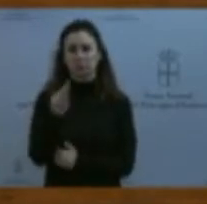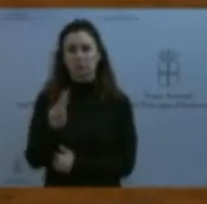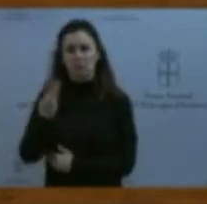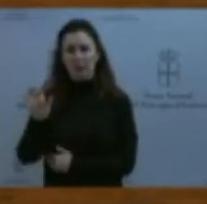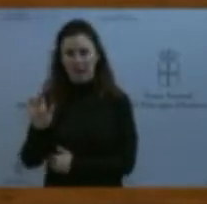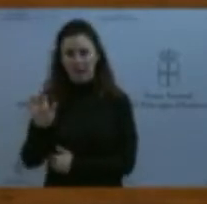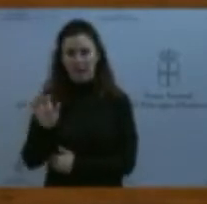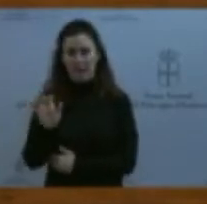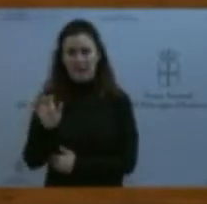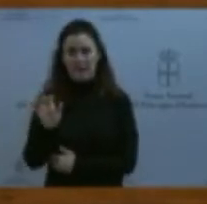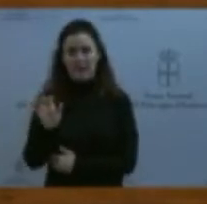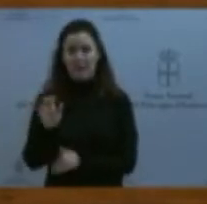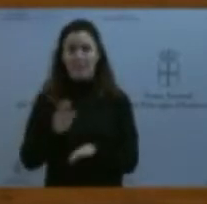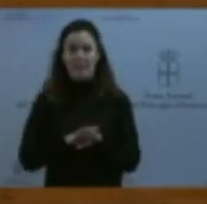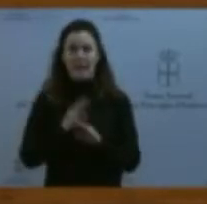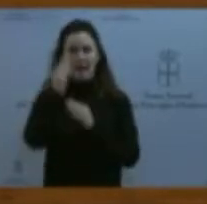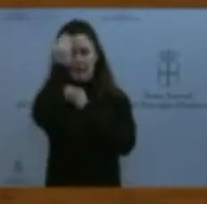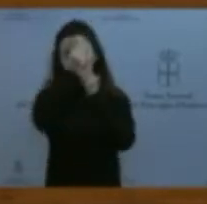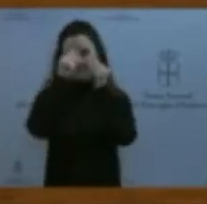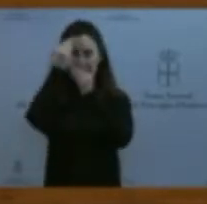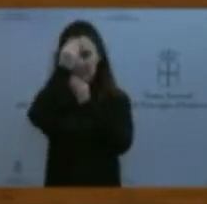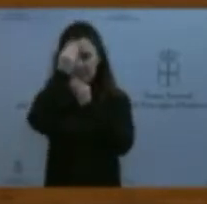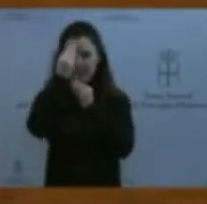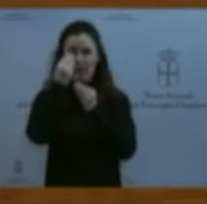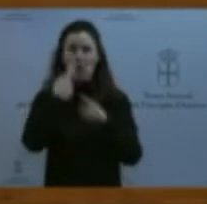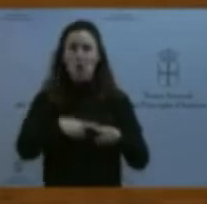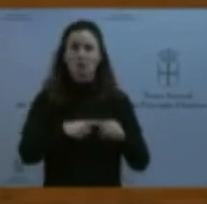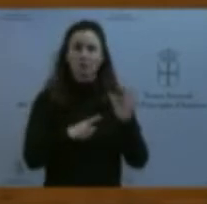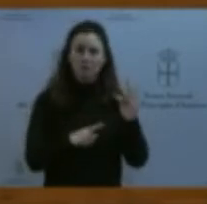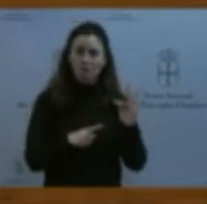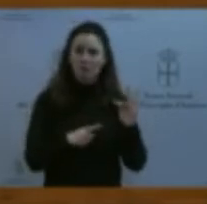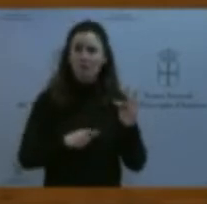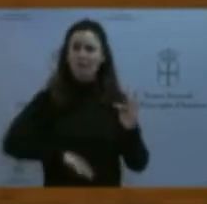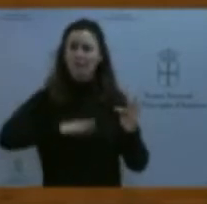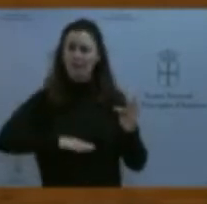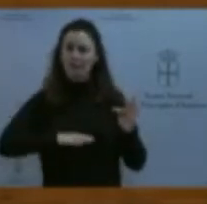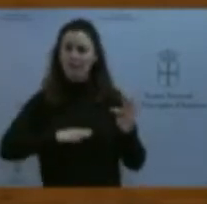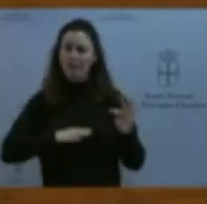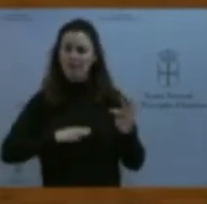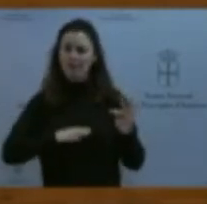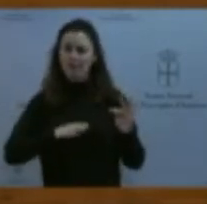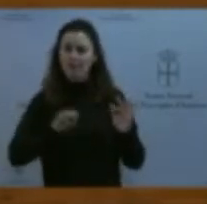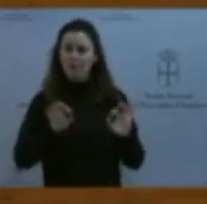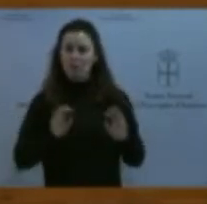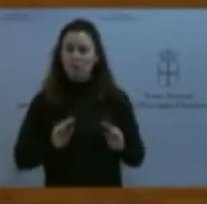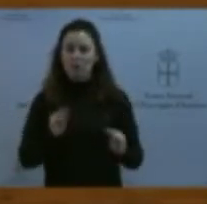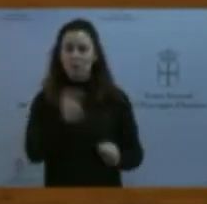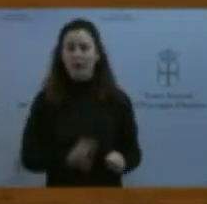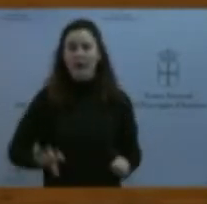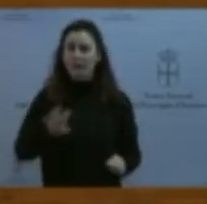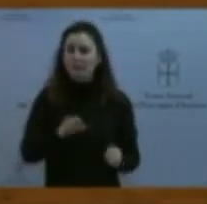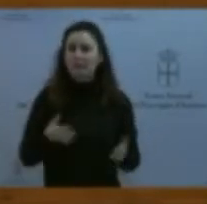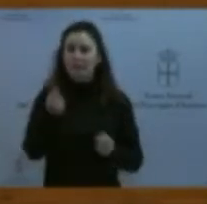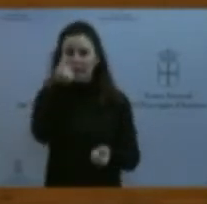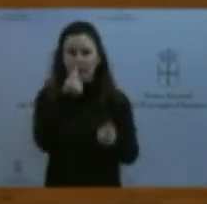las fortalezas y capacidades de cada territorio en determinados ámbitos, que se concretan en las respectivas estrategias